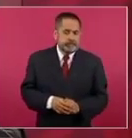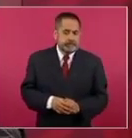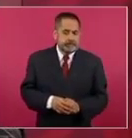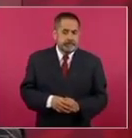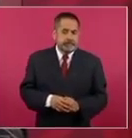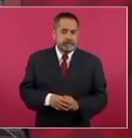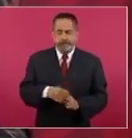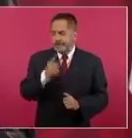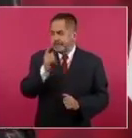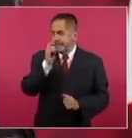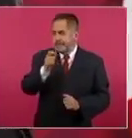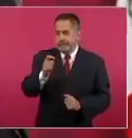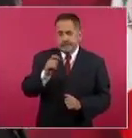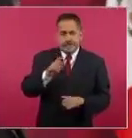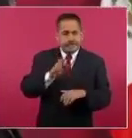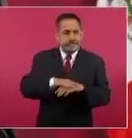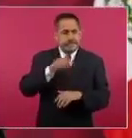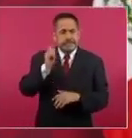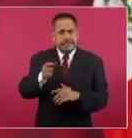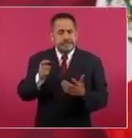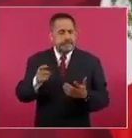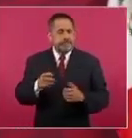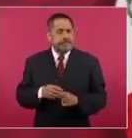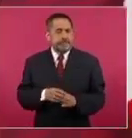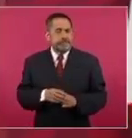Y lo más